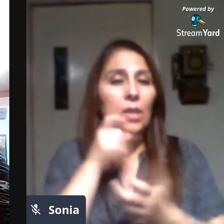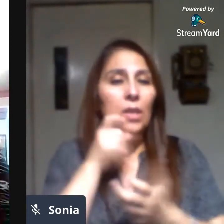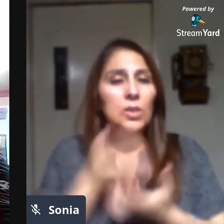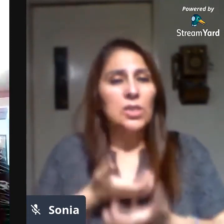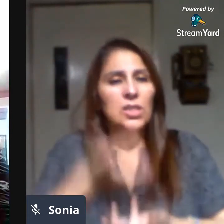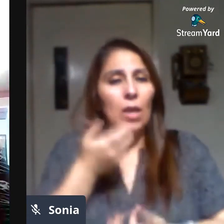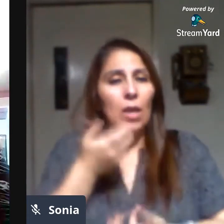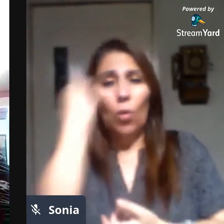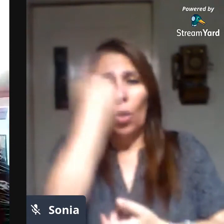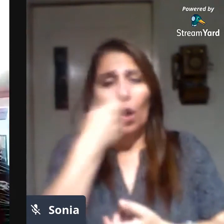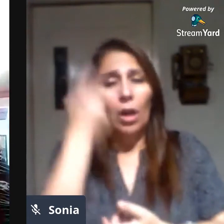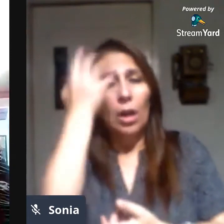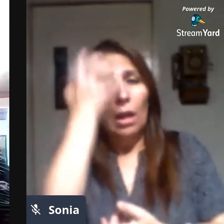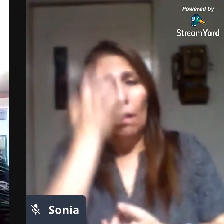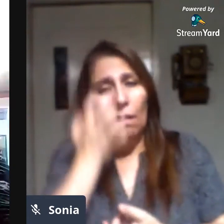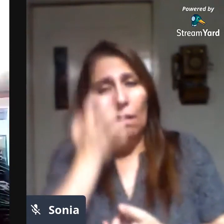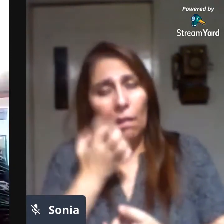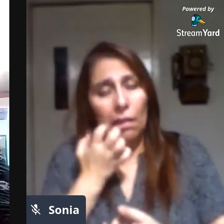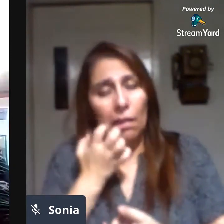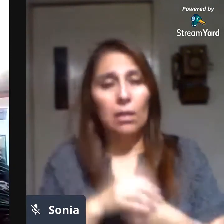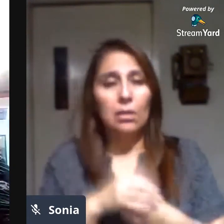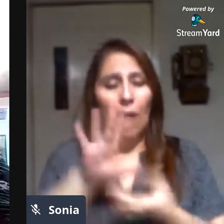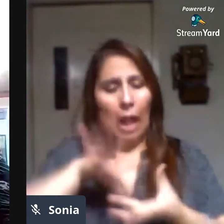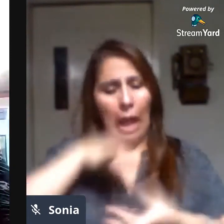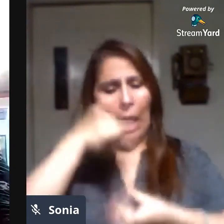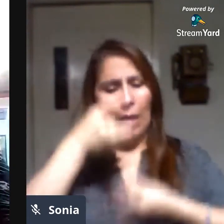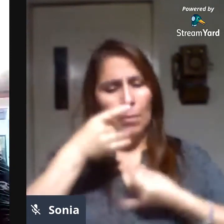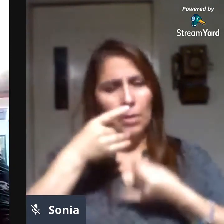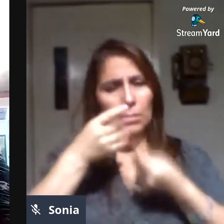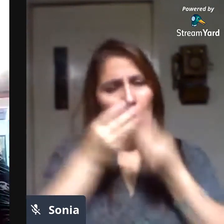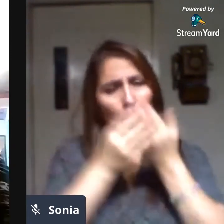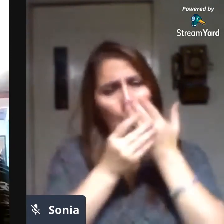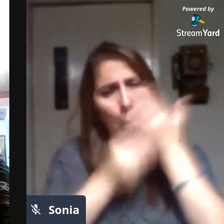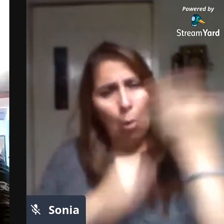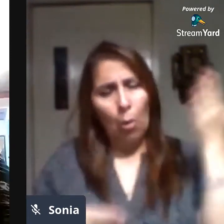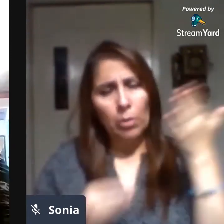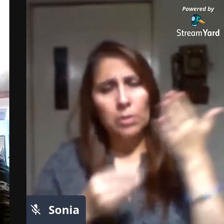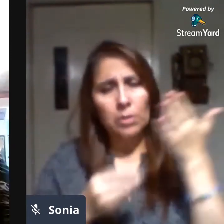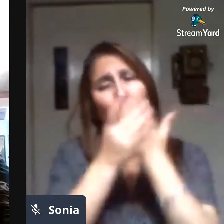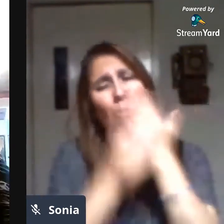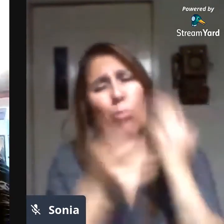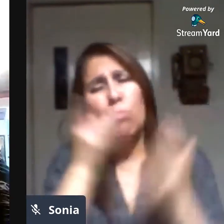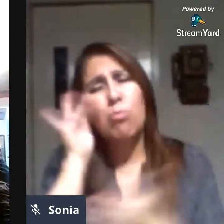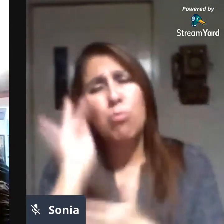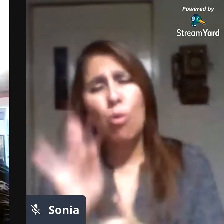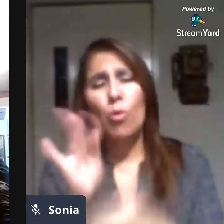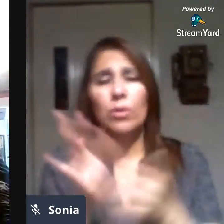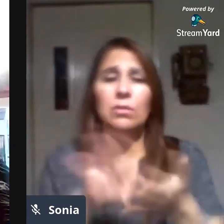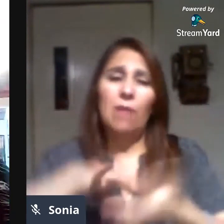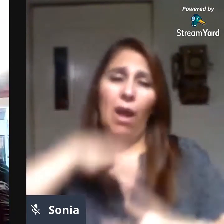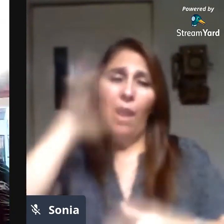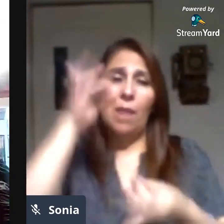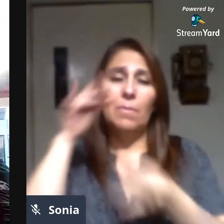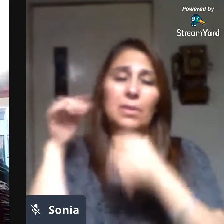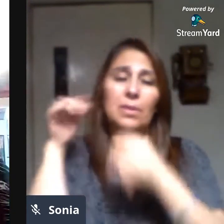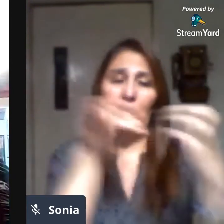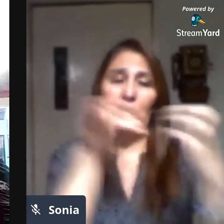al más pobres pobres almas de la guerra ese es uno